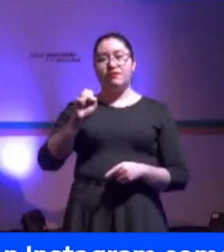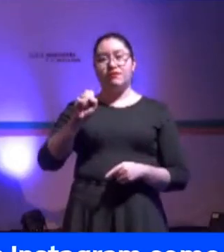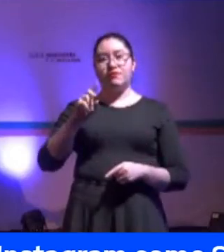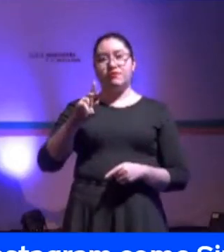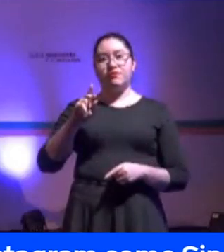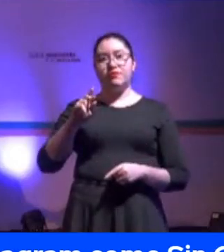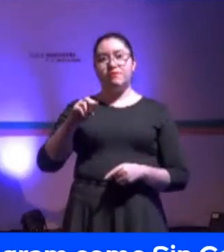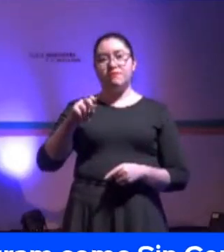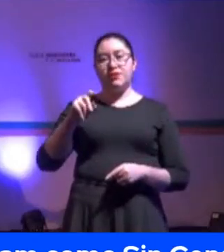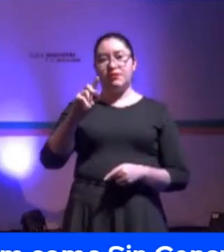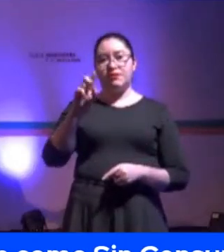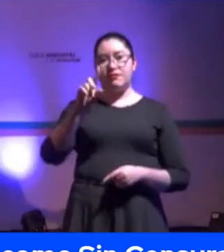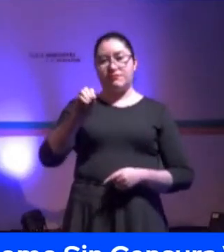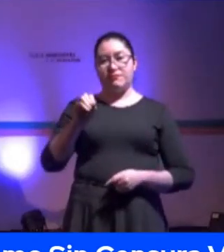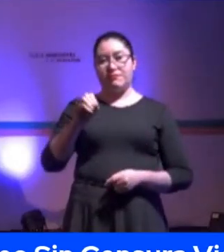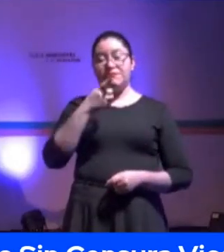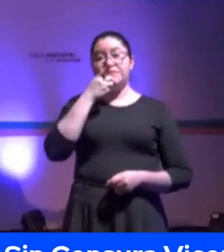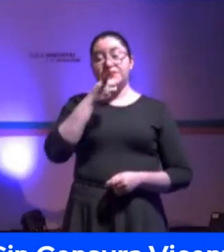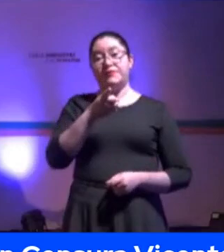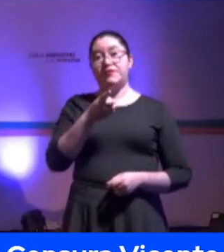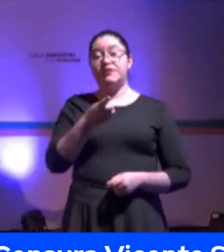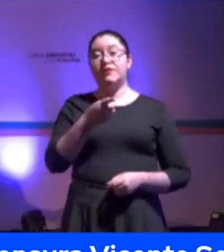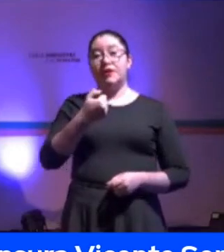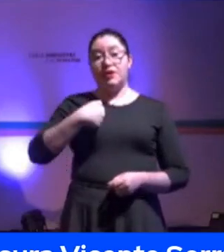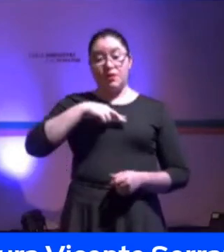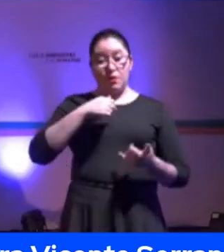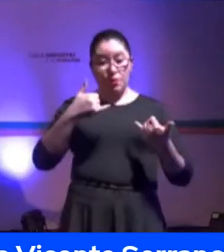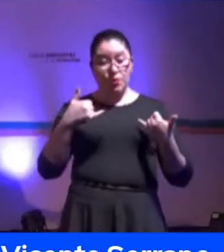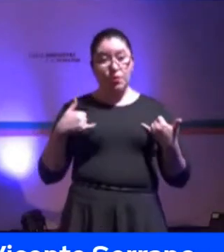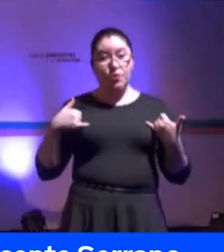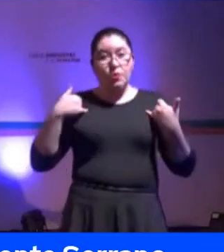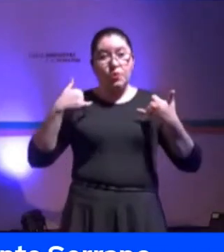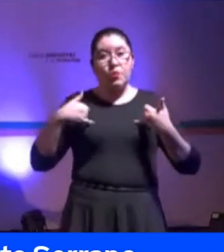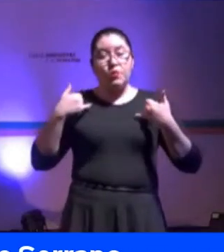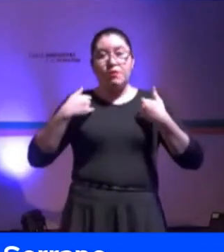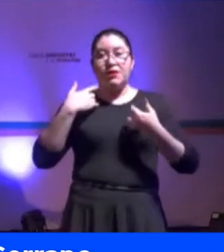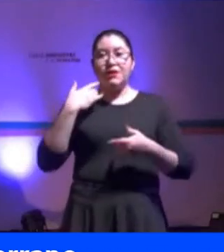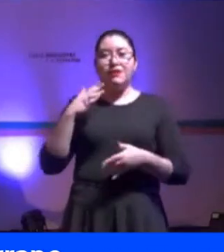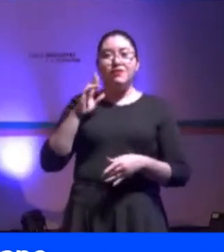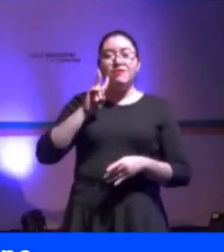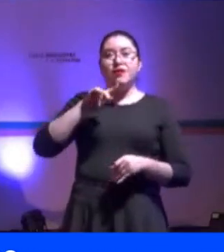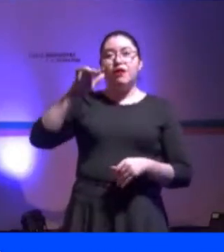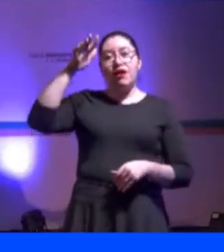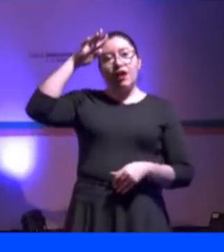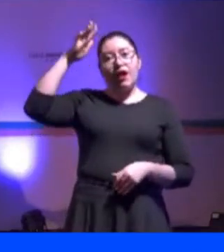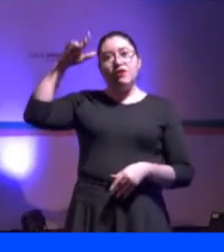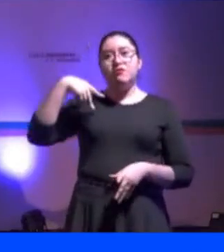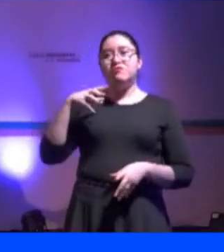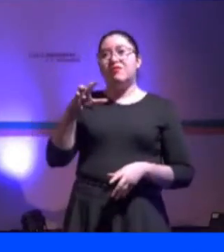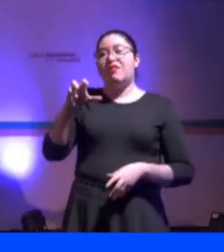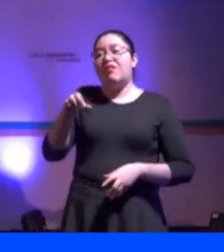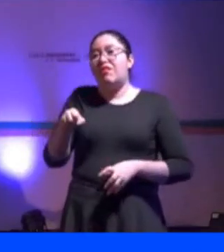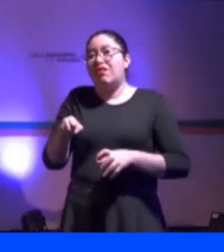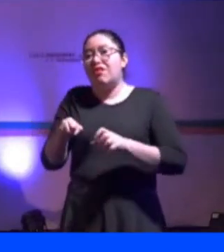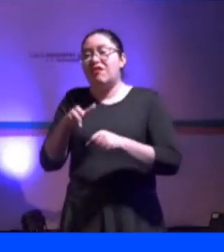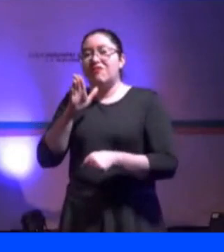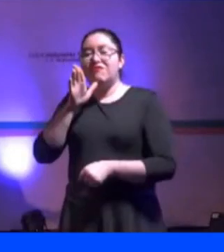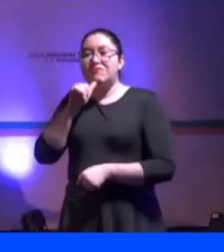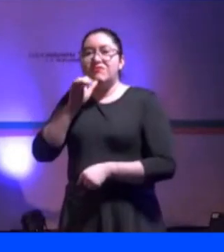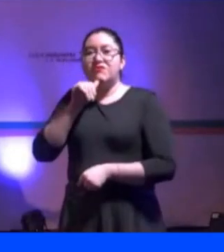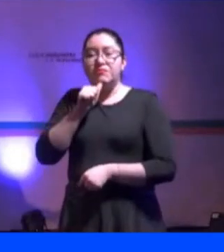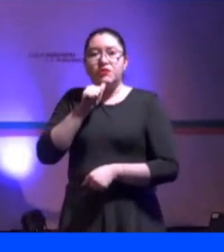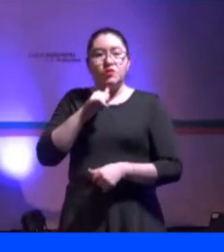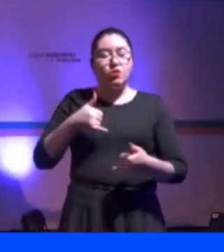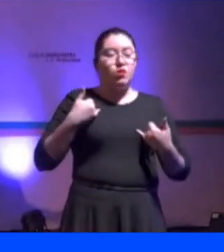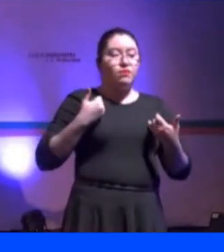los jóvenes perdemos el ímpetu de volar cuando vemos a los adultos arrastrarse. Perdón,